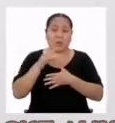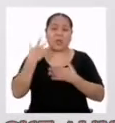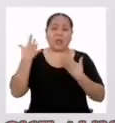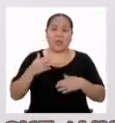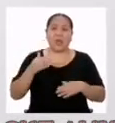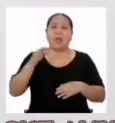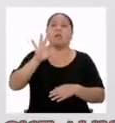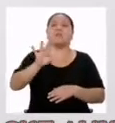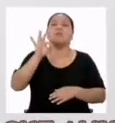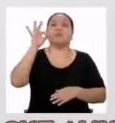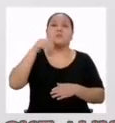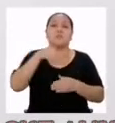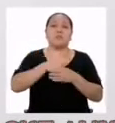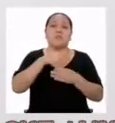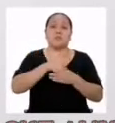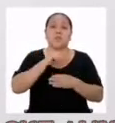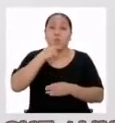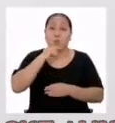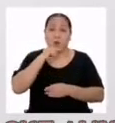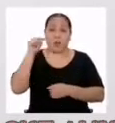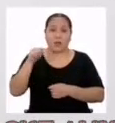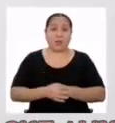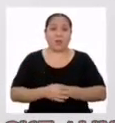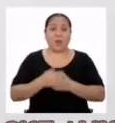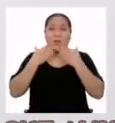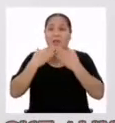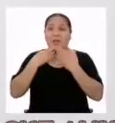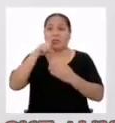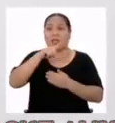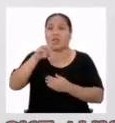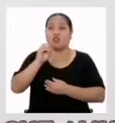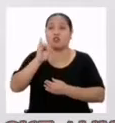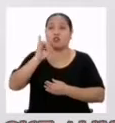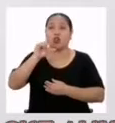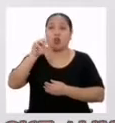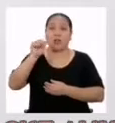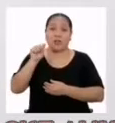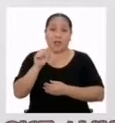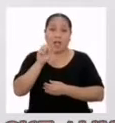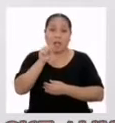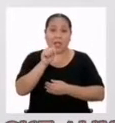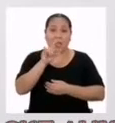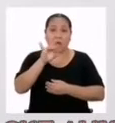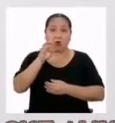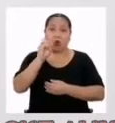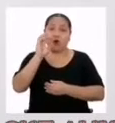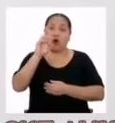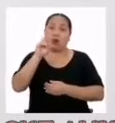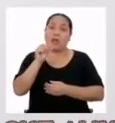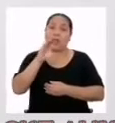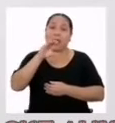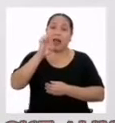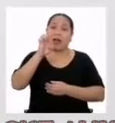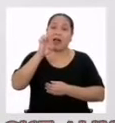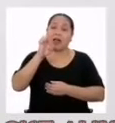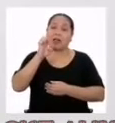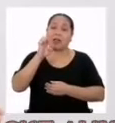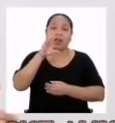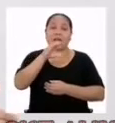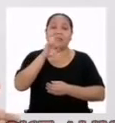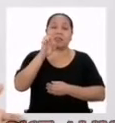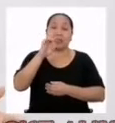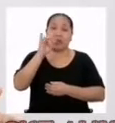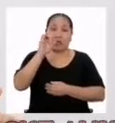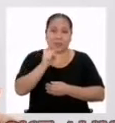gracias a personas como Zoila Aurora Cáceres se consiguió. Algunas luchas toman